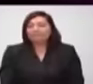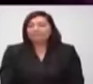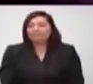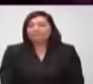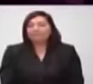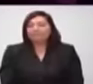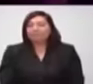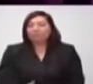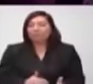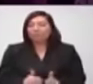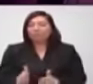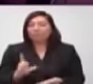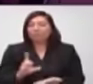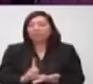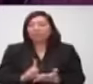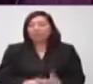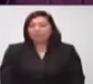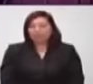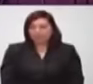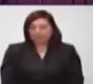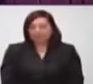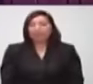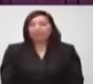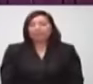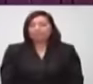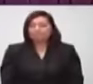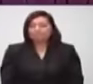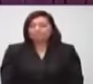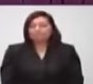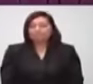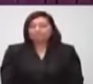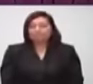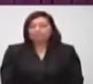Rutas de Lima. O las vías nuevas, ¿no?